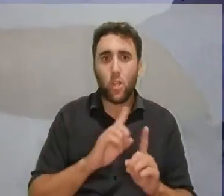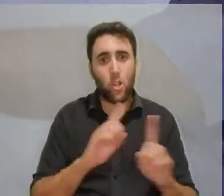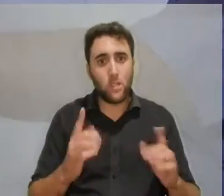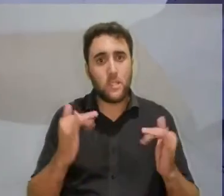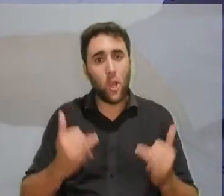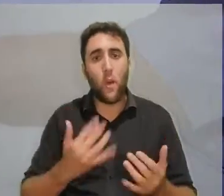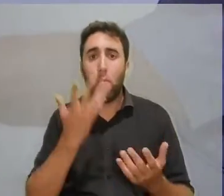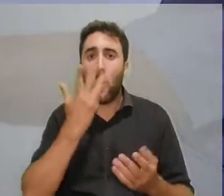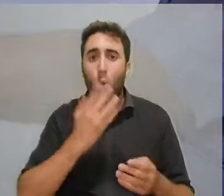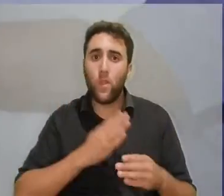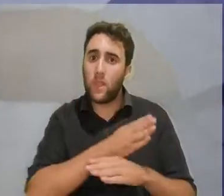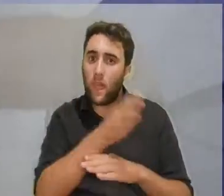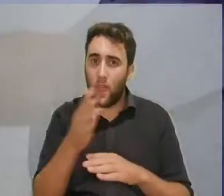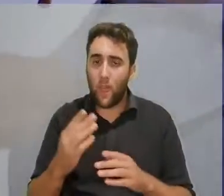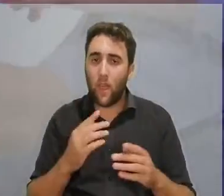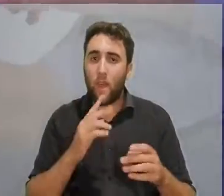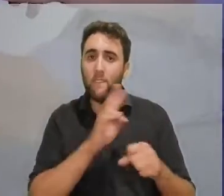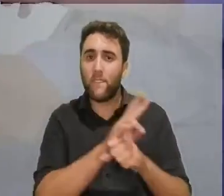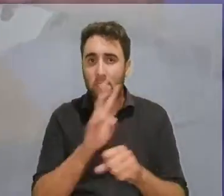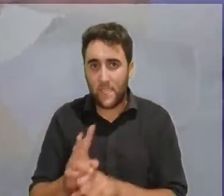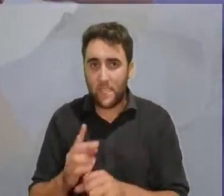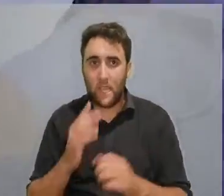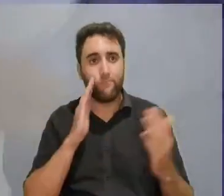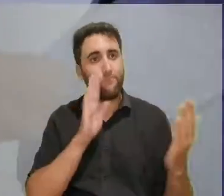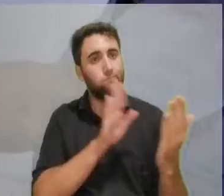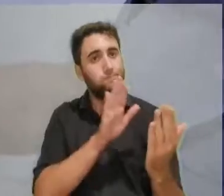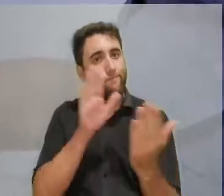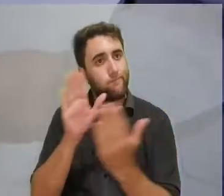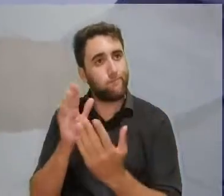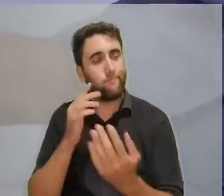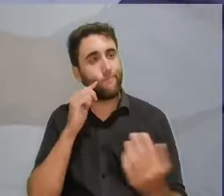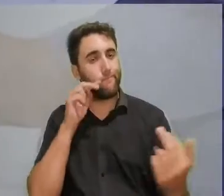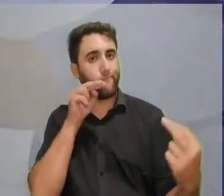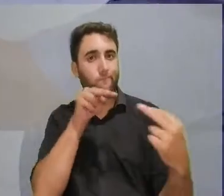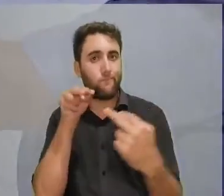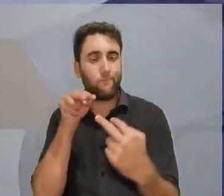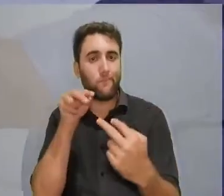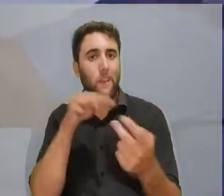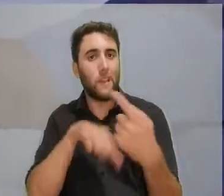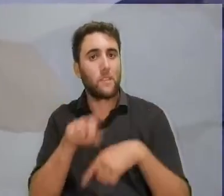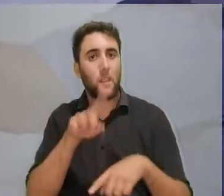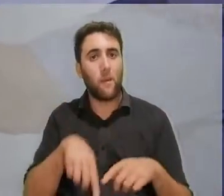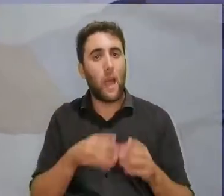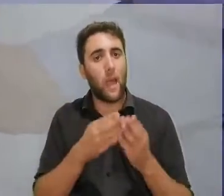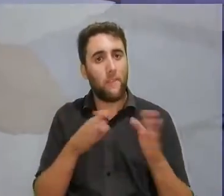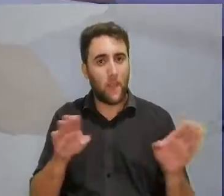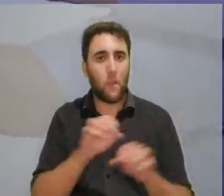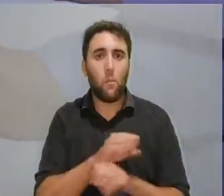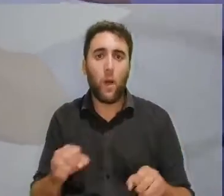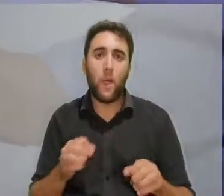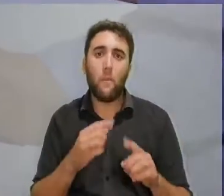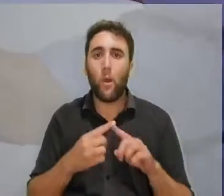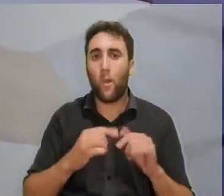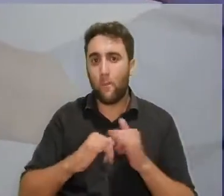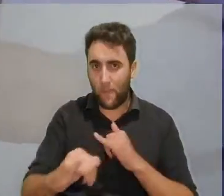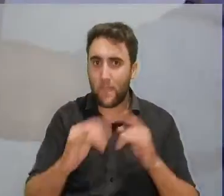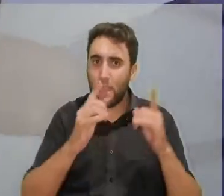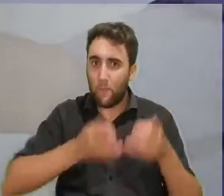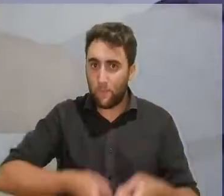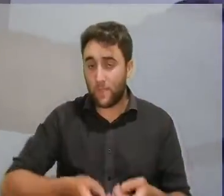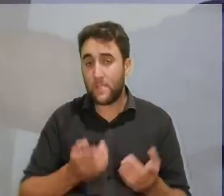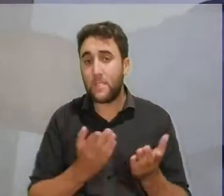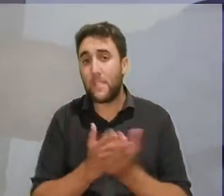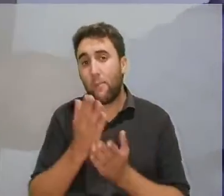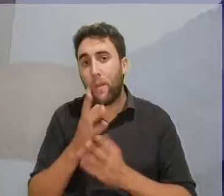que me gusta ir a territorio, me gusta hablar directamente con la gente, mirando en los ojos, pero también esa puerta abierta es a través de las redes